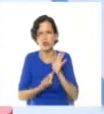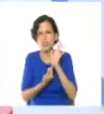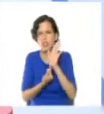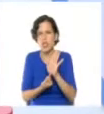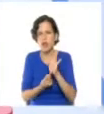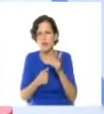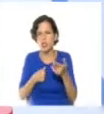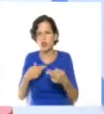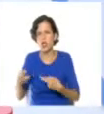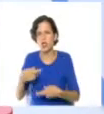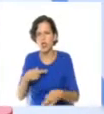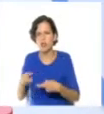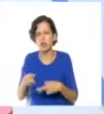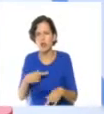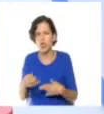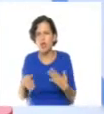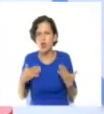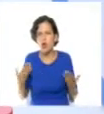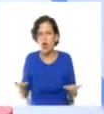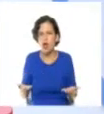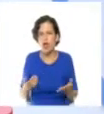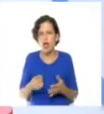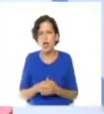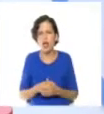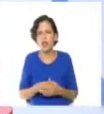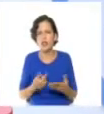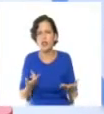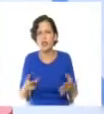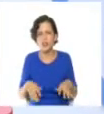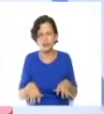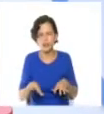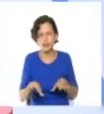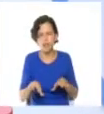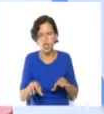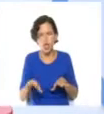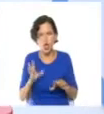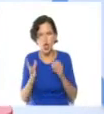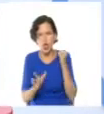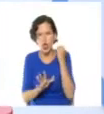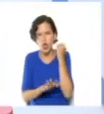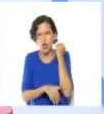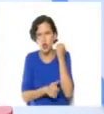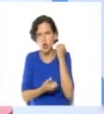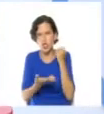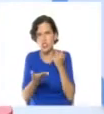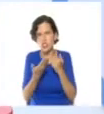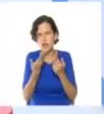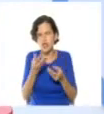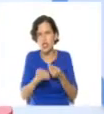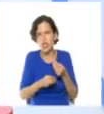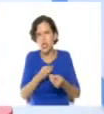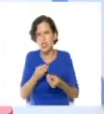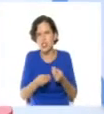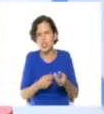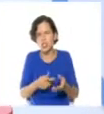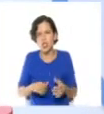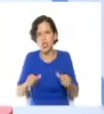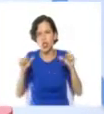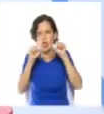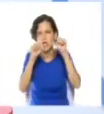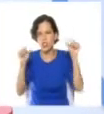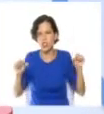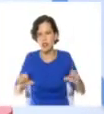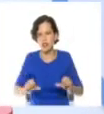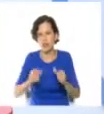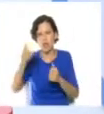señalamiento relacionado a la corrupción que se venía desarrollando en los sistemas monárquicos, es decir, en